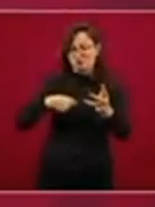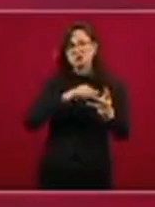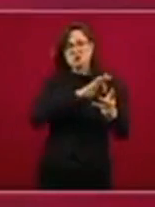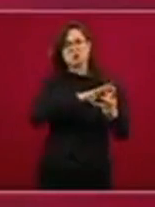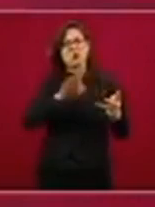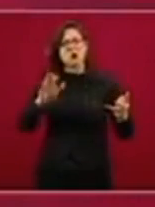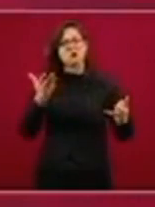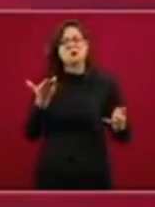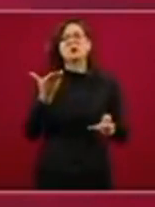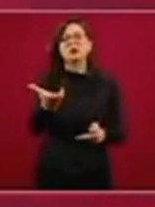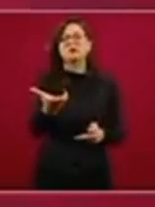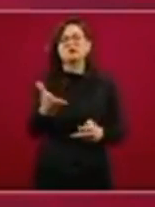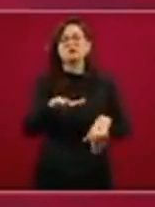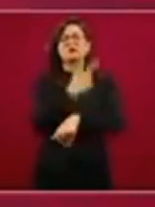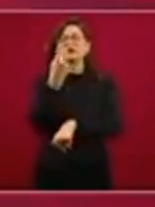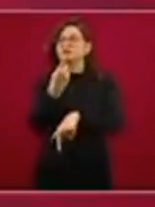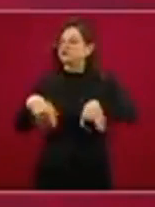Porque es democracia.